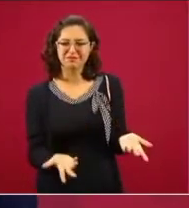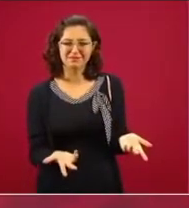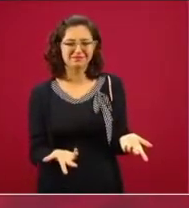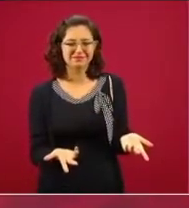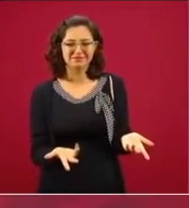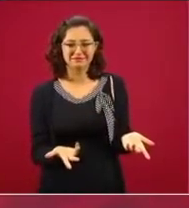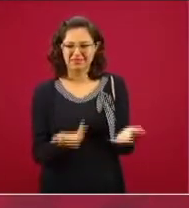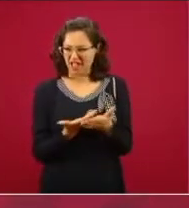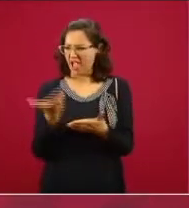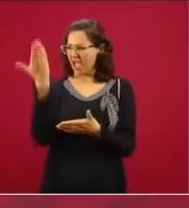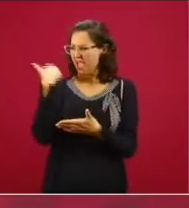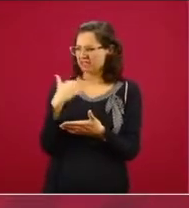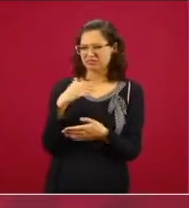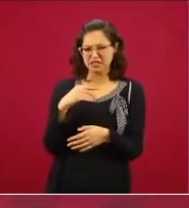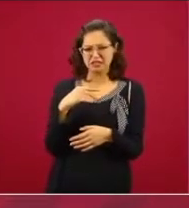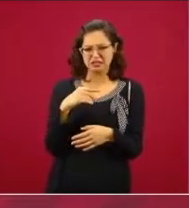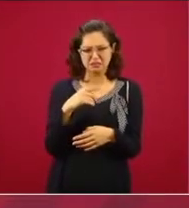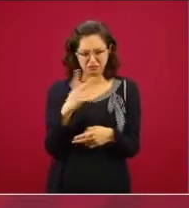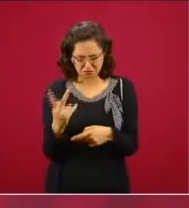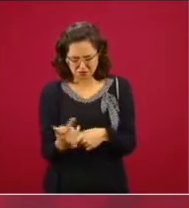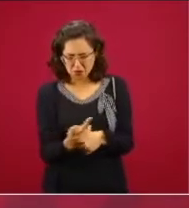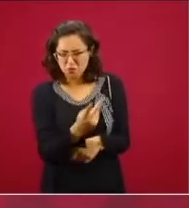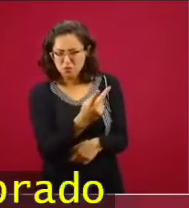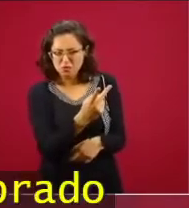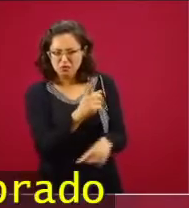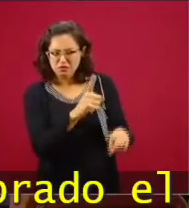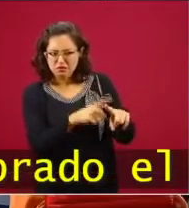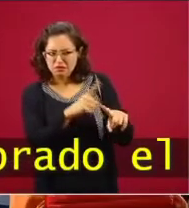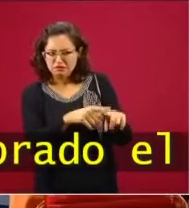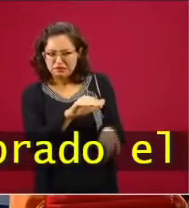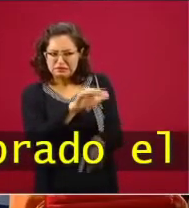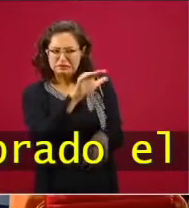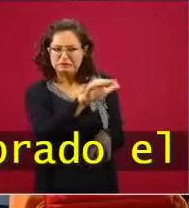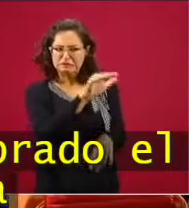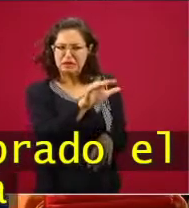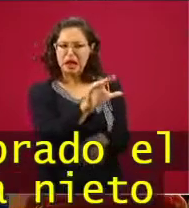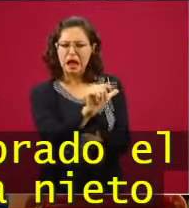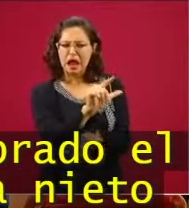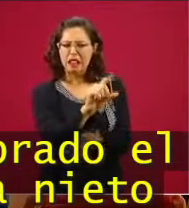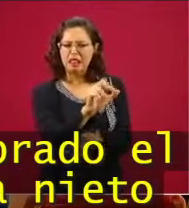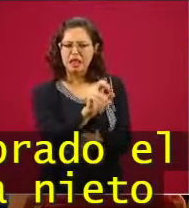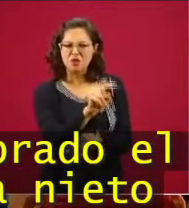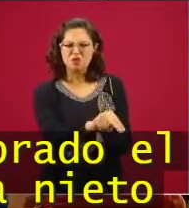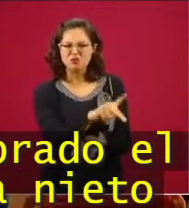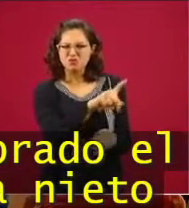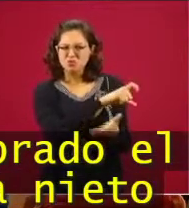¿Quién cuestionó cuando Calderón le dejó comprado el avión presidencial a Peña Nieto?